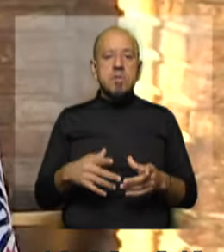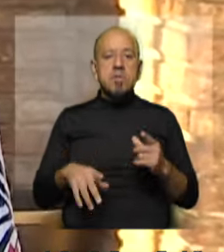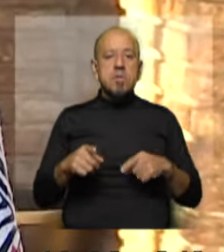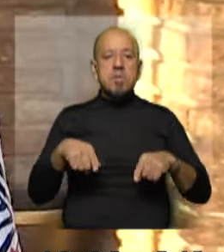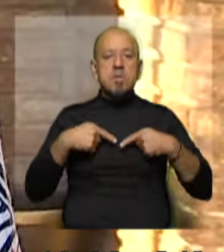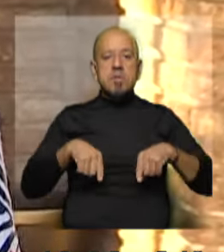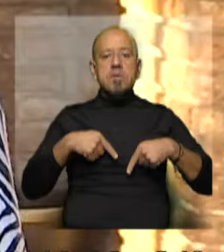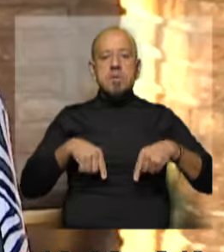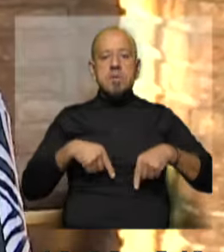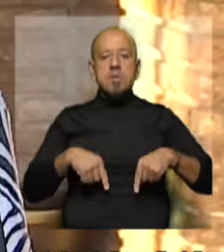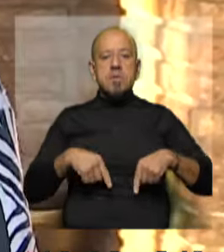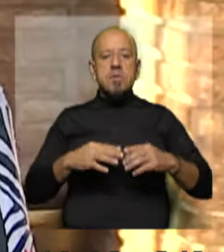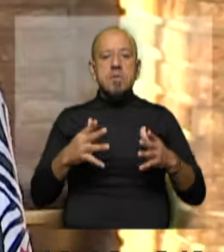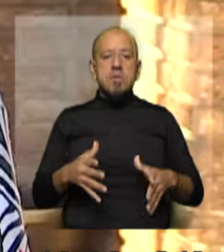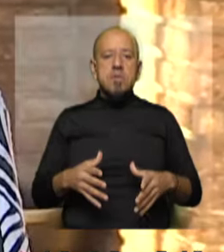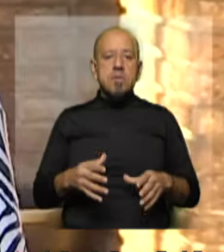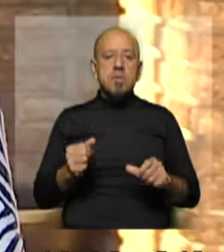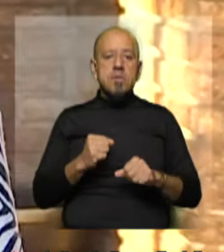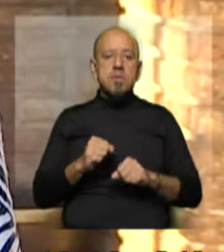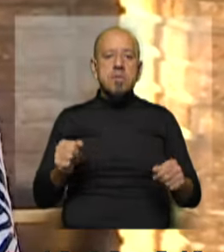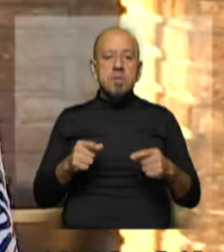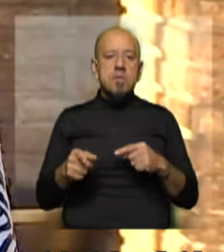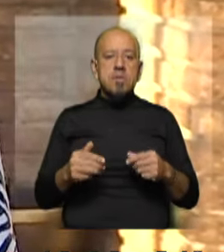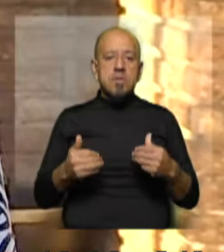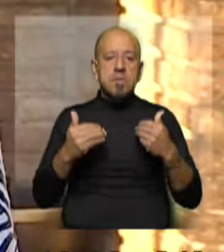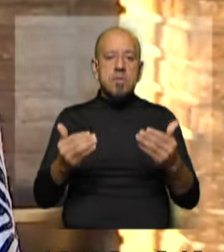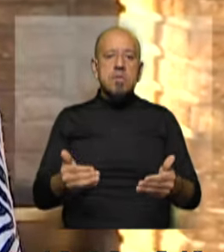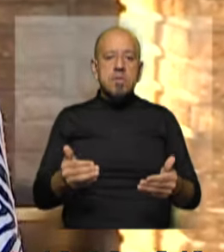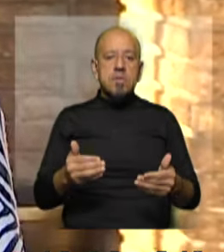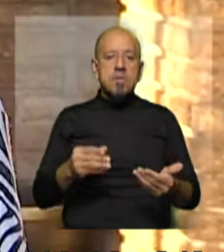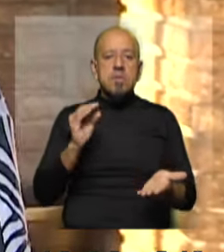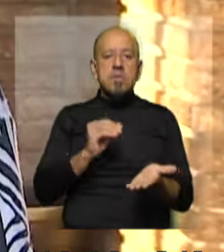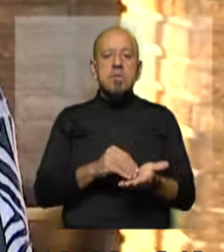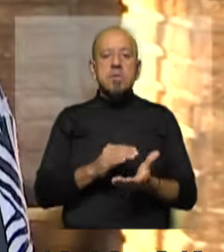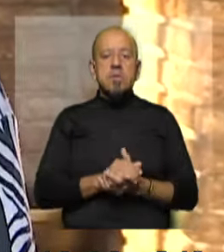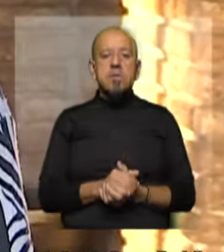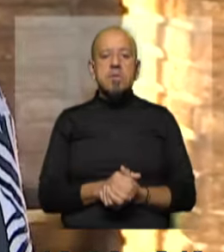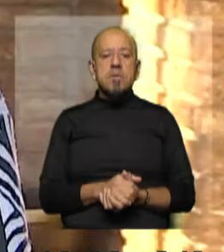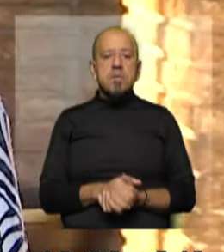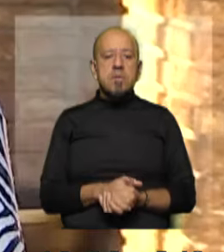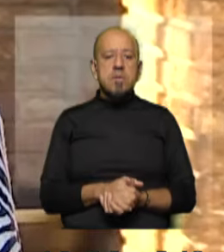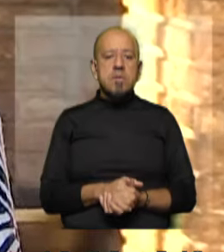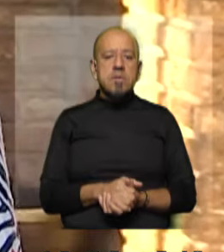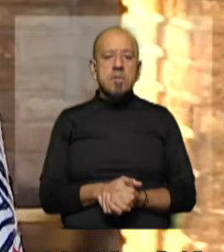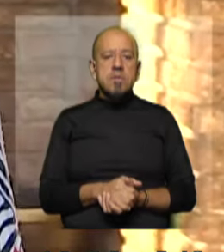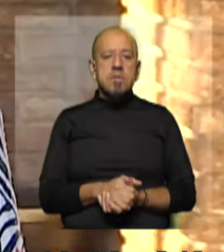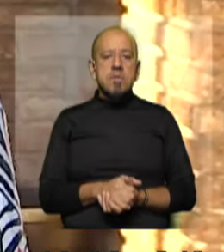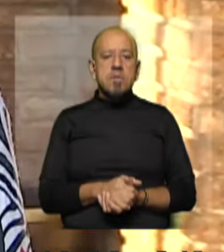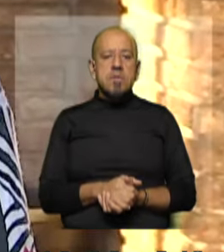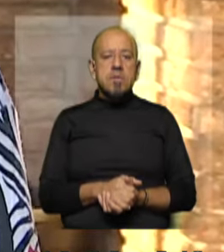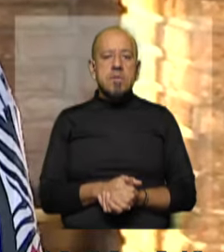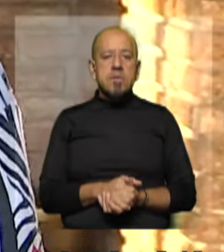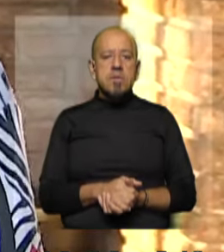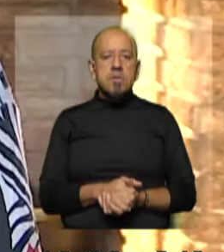tuviera la voluntad de hacerlo, quizás hasta extender algunos días más el plazo de inscripción. Bien. Silvia, por último, te cambio brevemente de